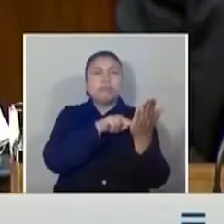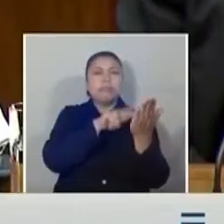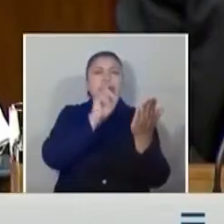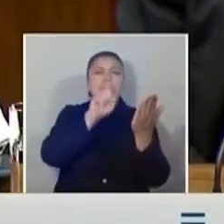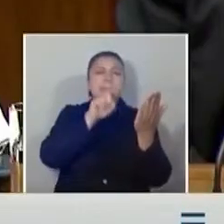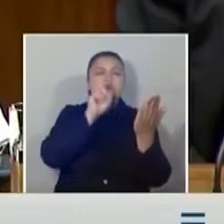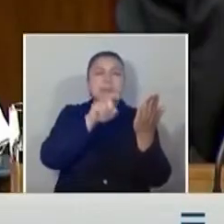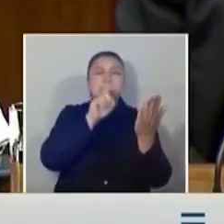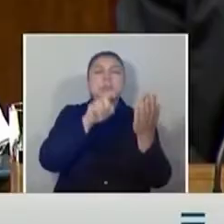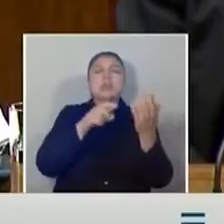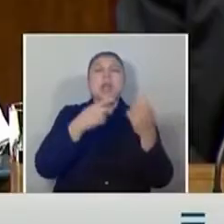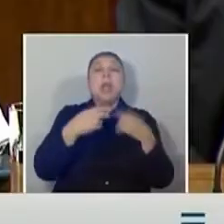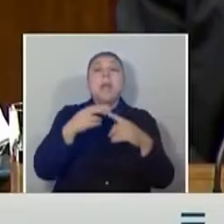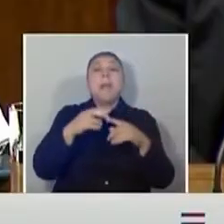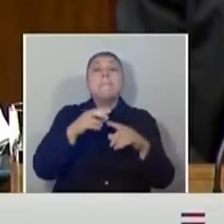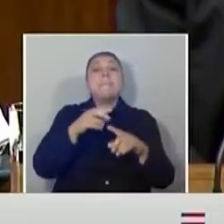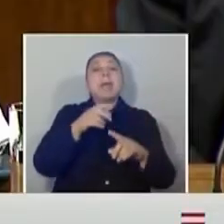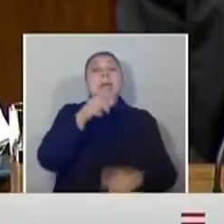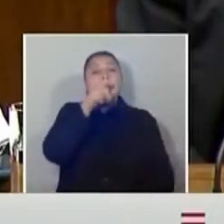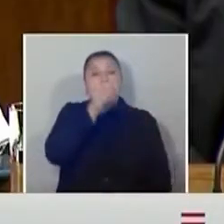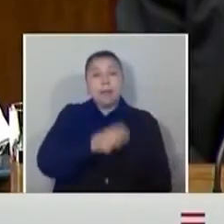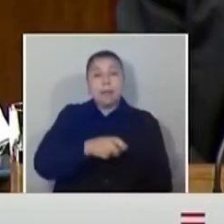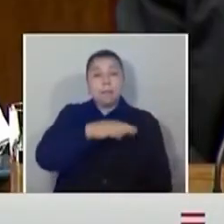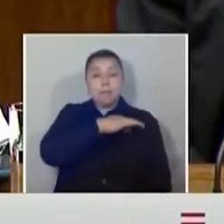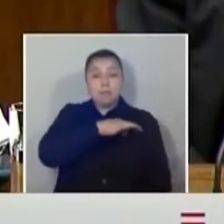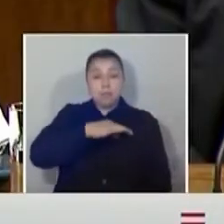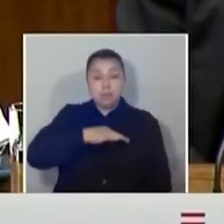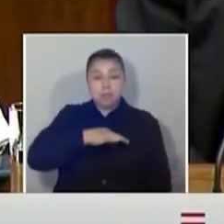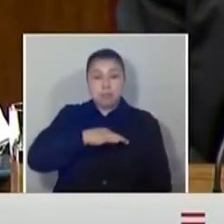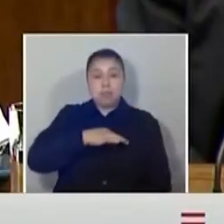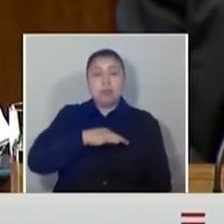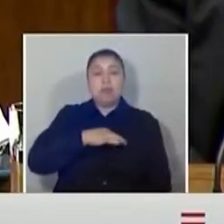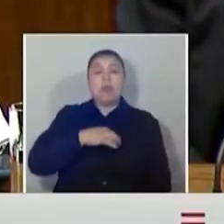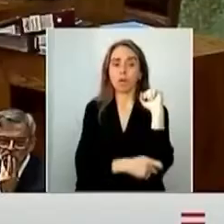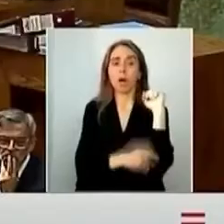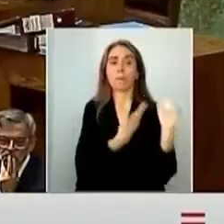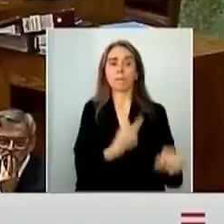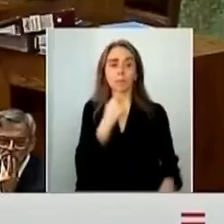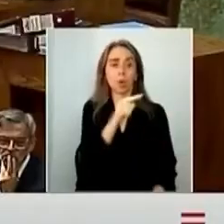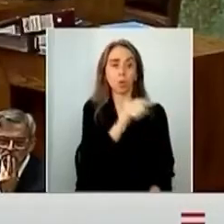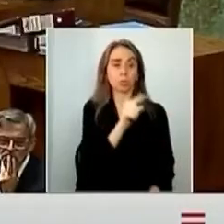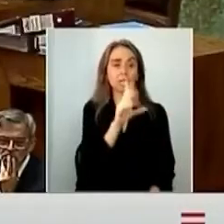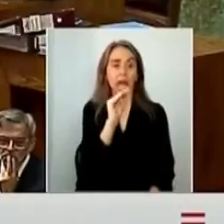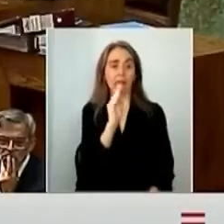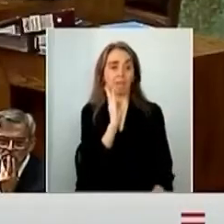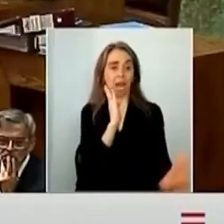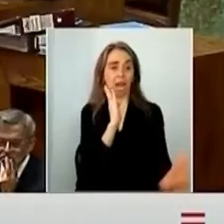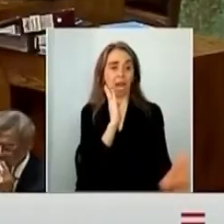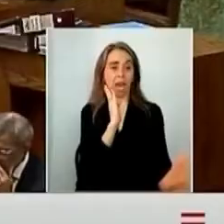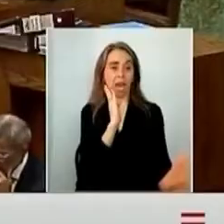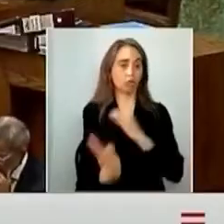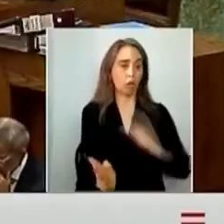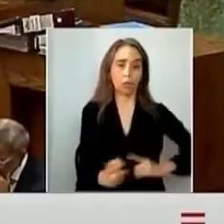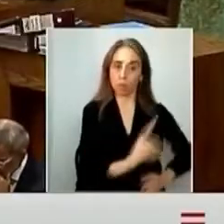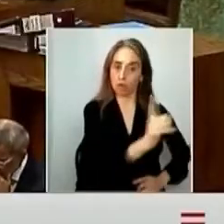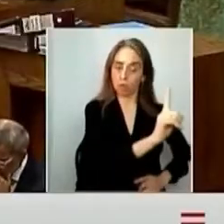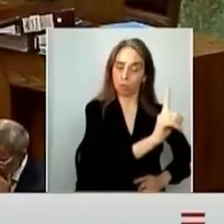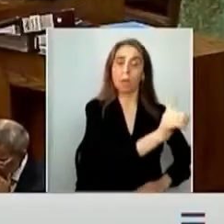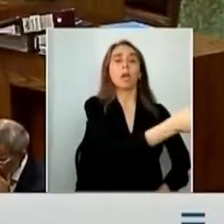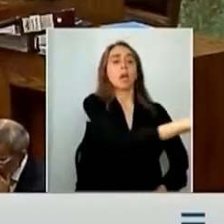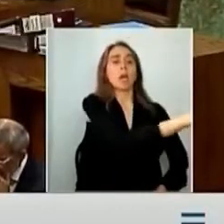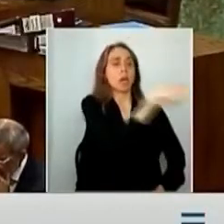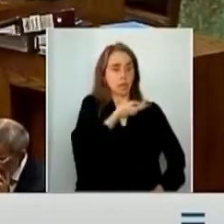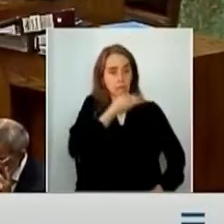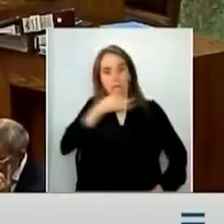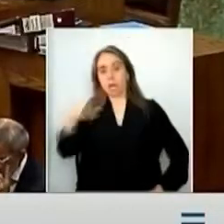tenemos varios temas en agenda, el tema previsional, para qué decir el tema salud. 30.000 personas mueren anualmente esperando lista de